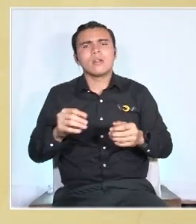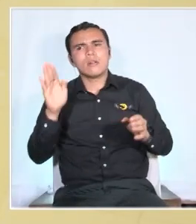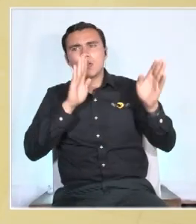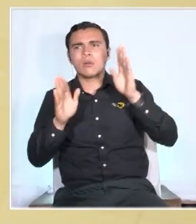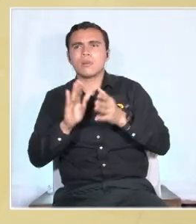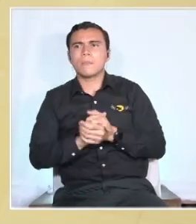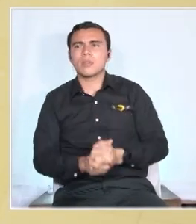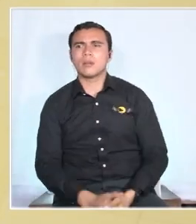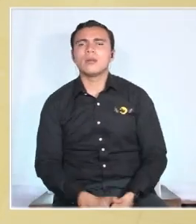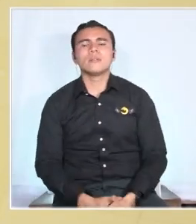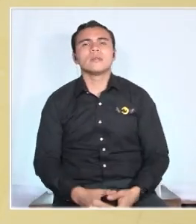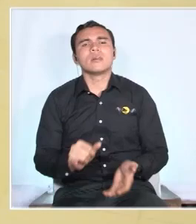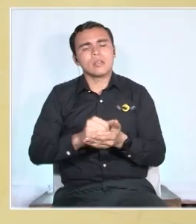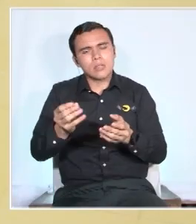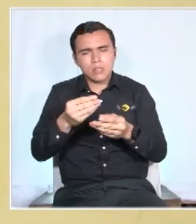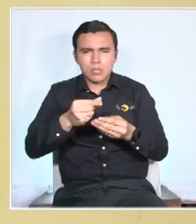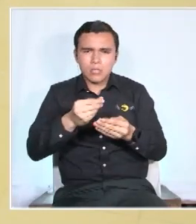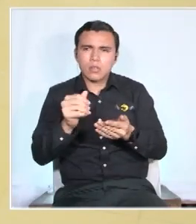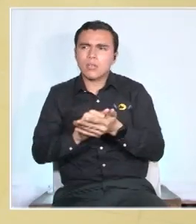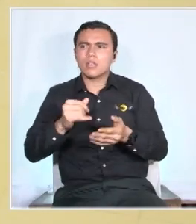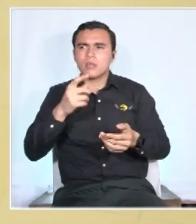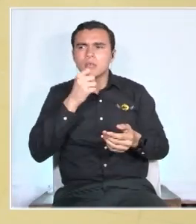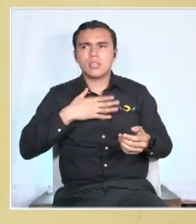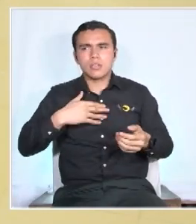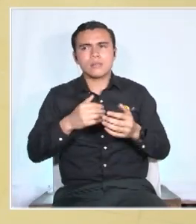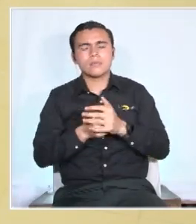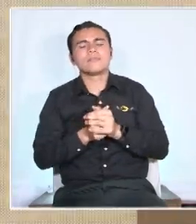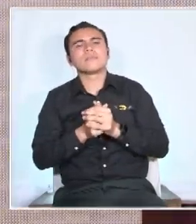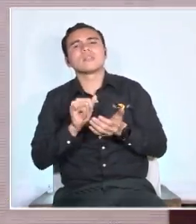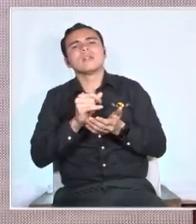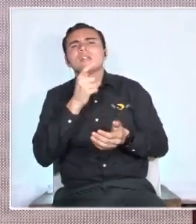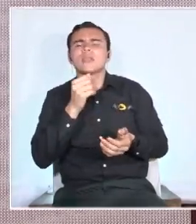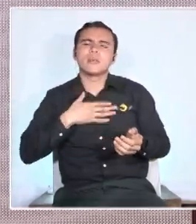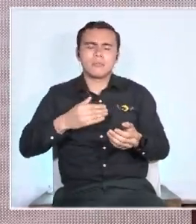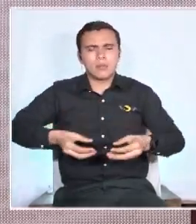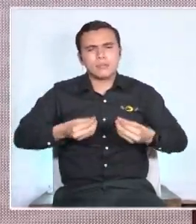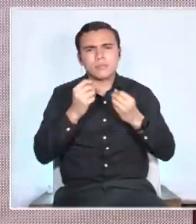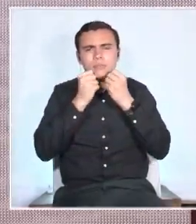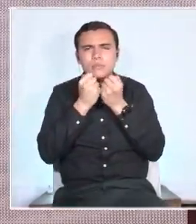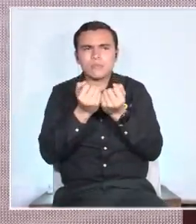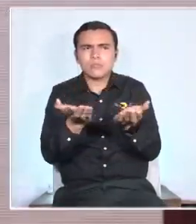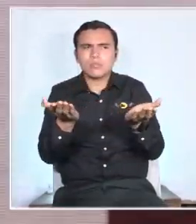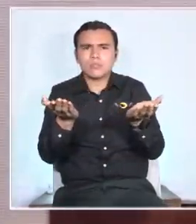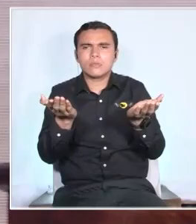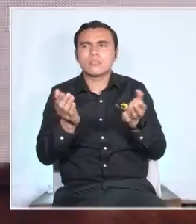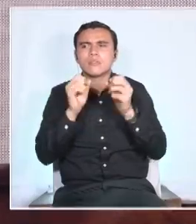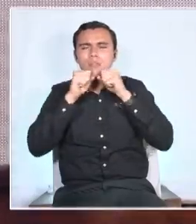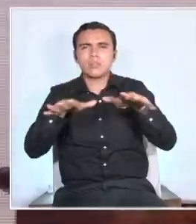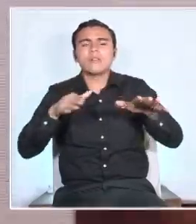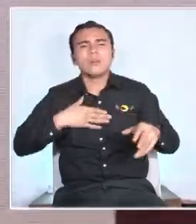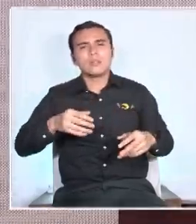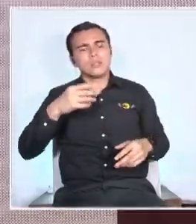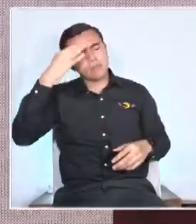ocupado contando dinero, que se me olvidó quién me había bendecido, quién me había prosperado, quién me había dado la fama. Se